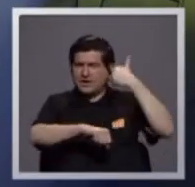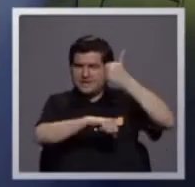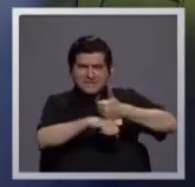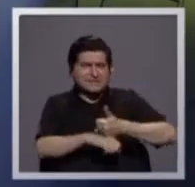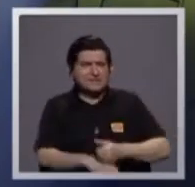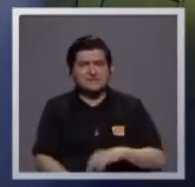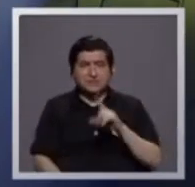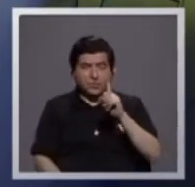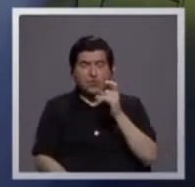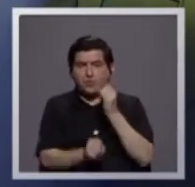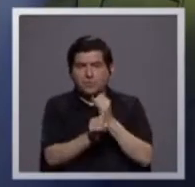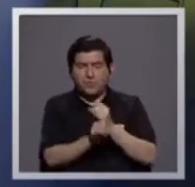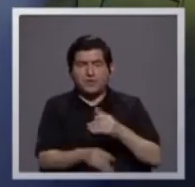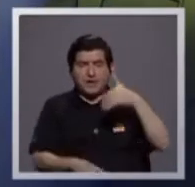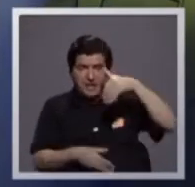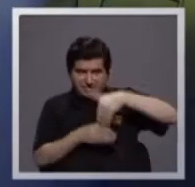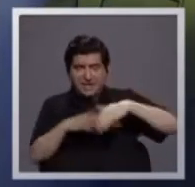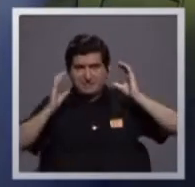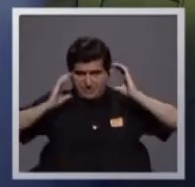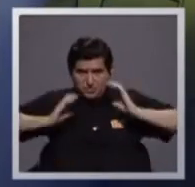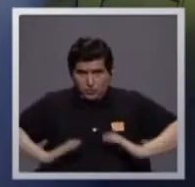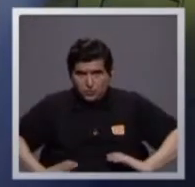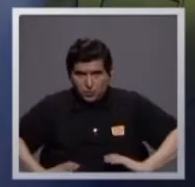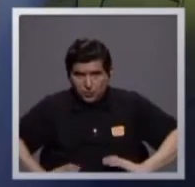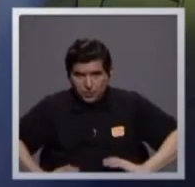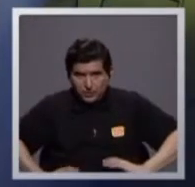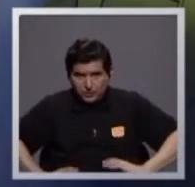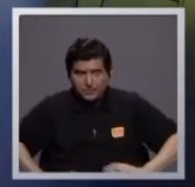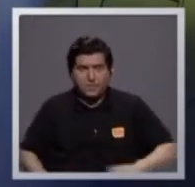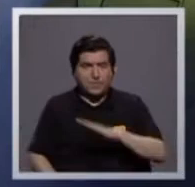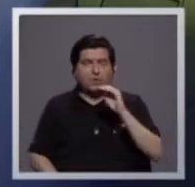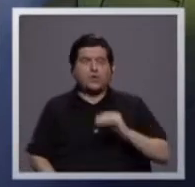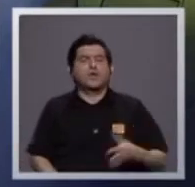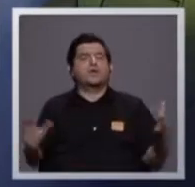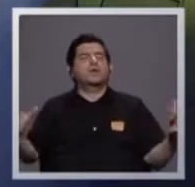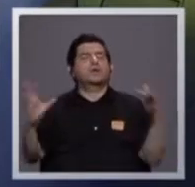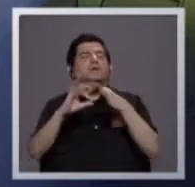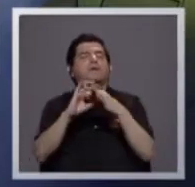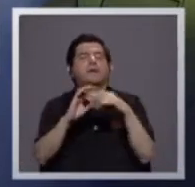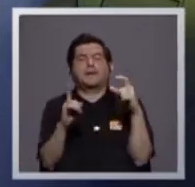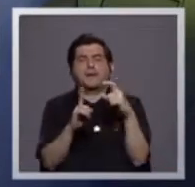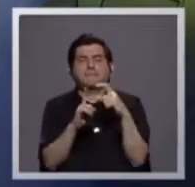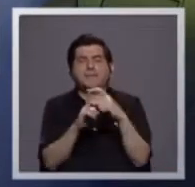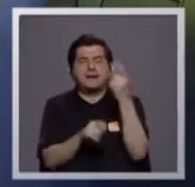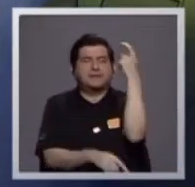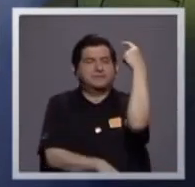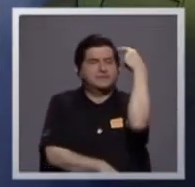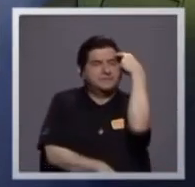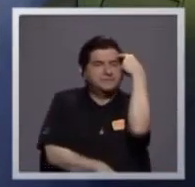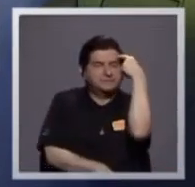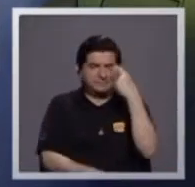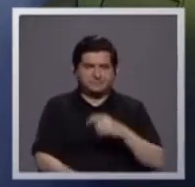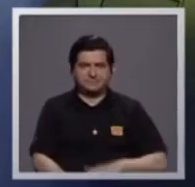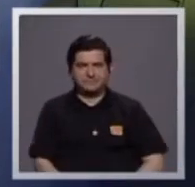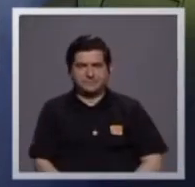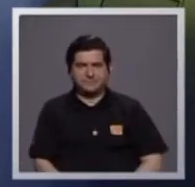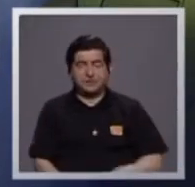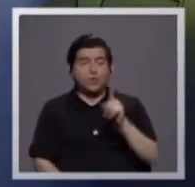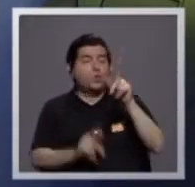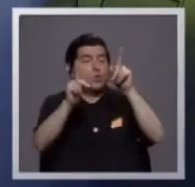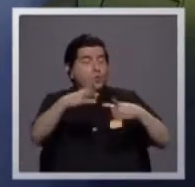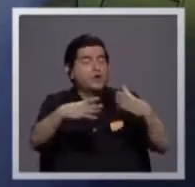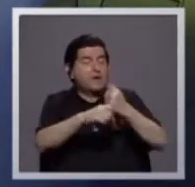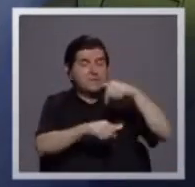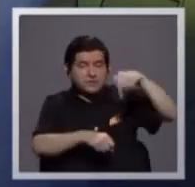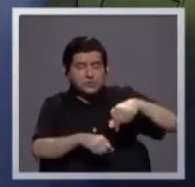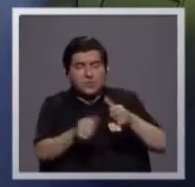no vemos, lo llevamos en los cuerpos y lo articulamos en palabras, en pensamientos, de manera que lo que hace una persona